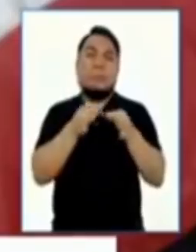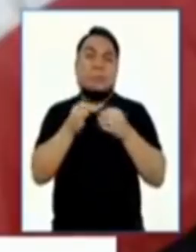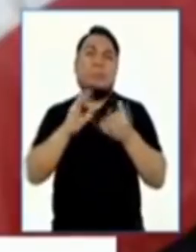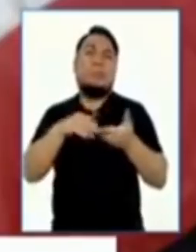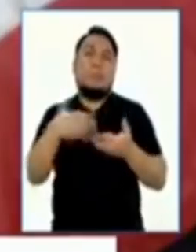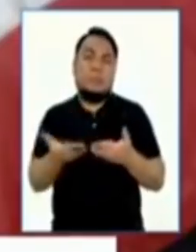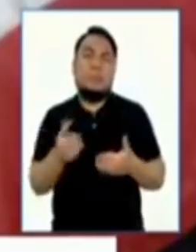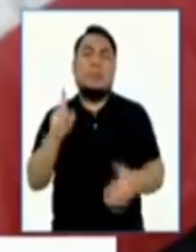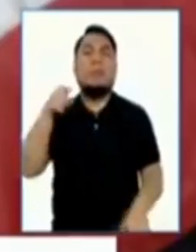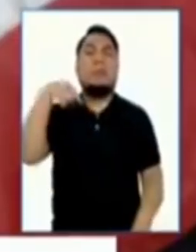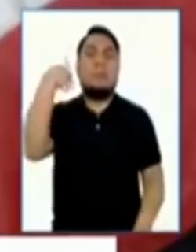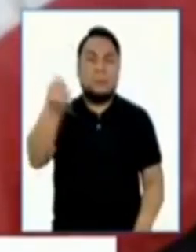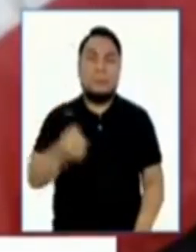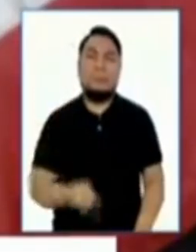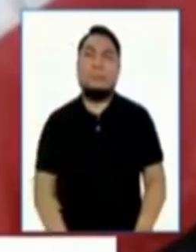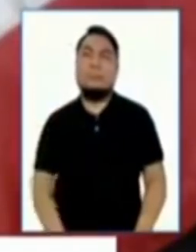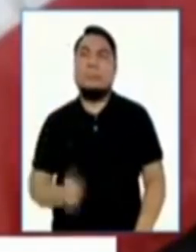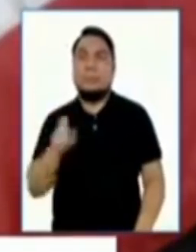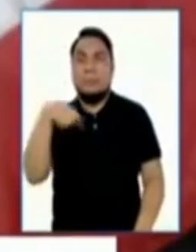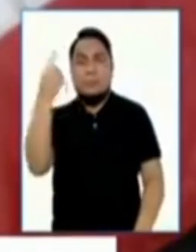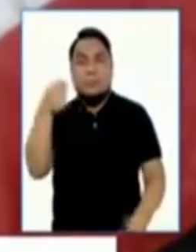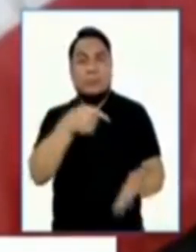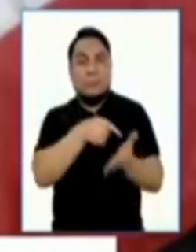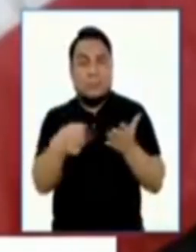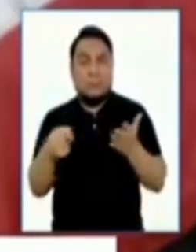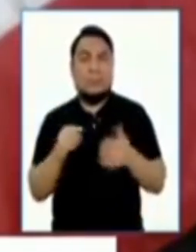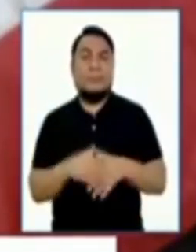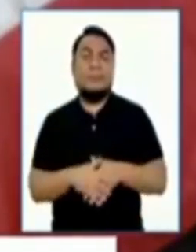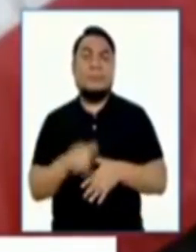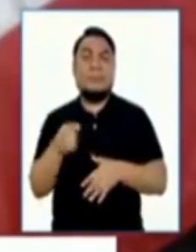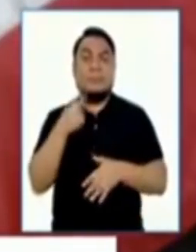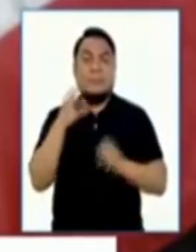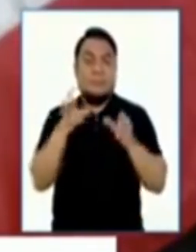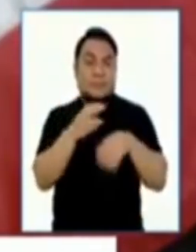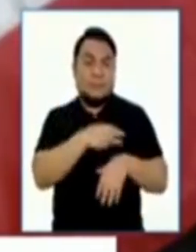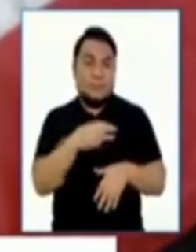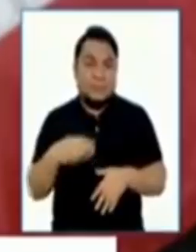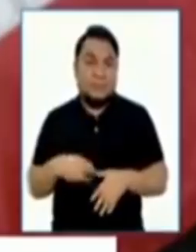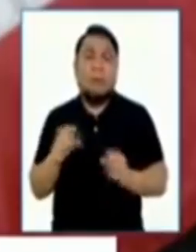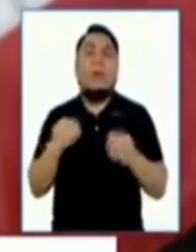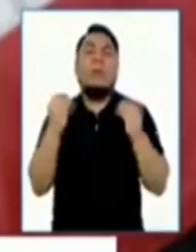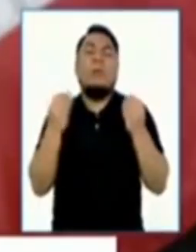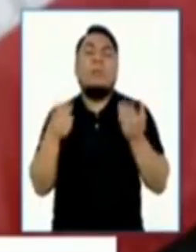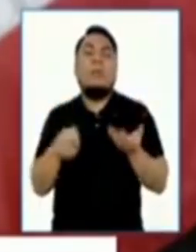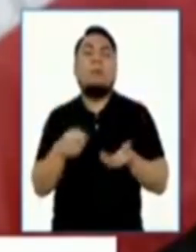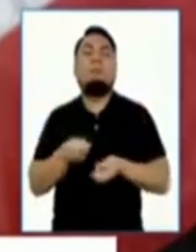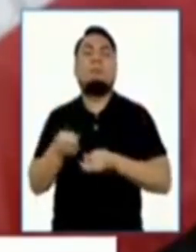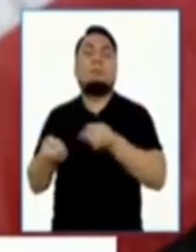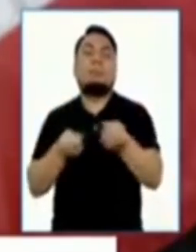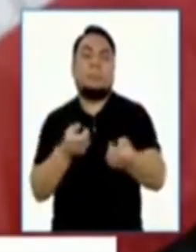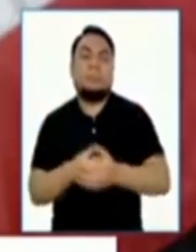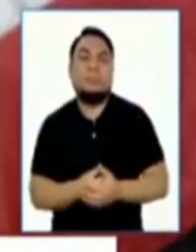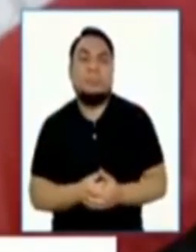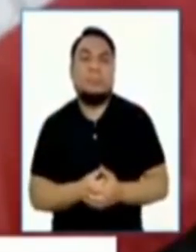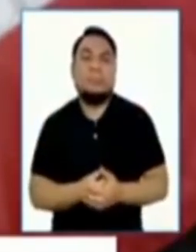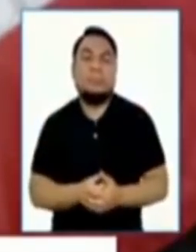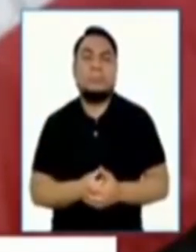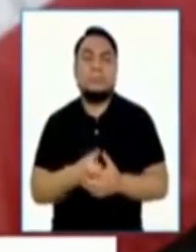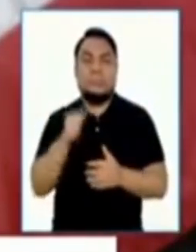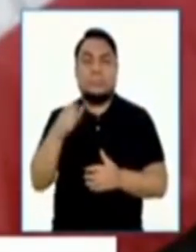daremos en la próxima semana el próximo el consejo de ministros cómo va a hacerte este es